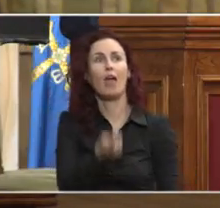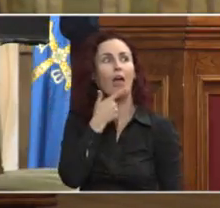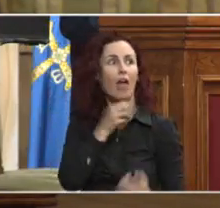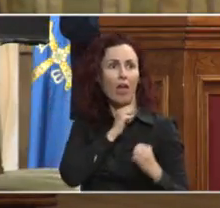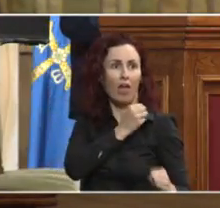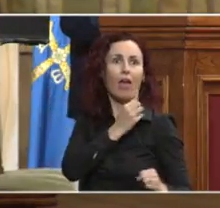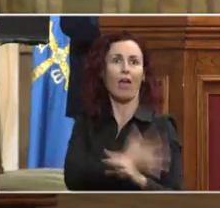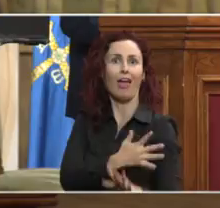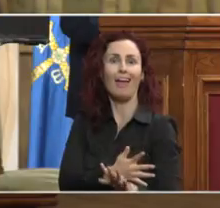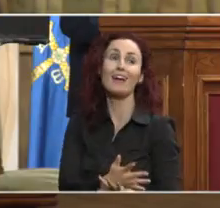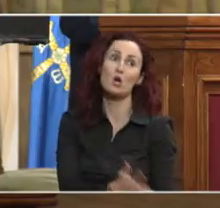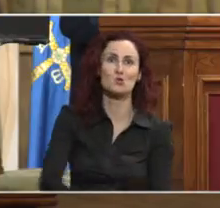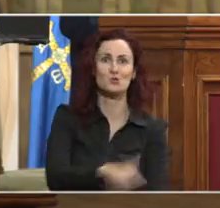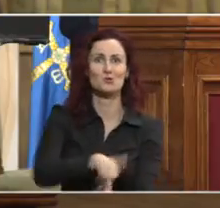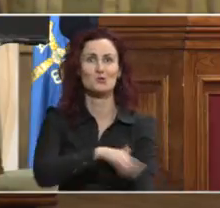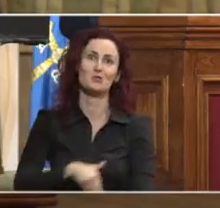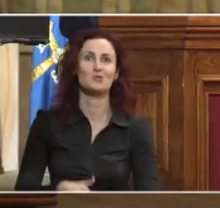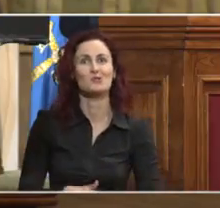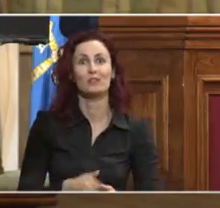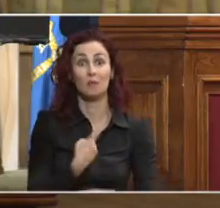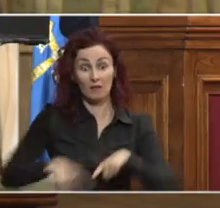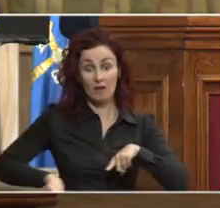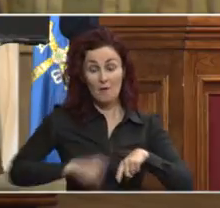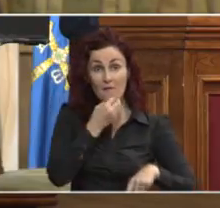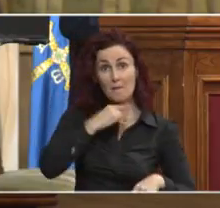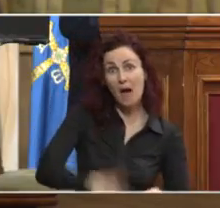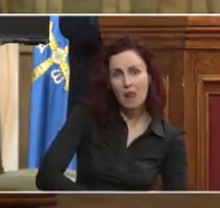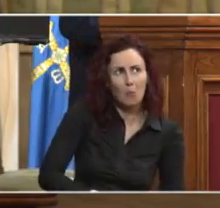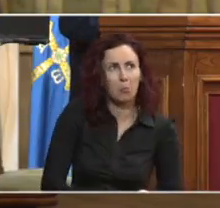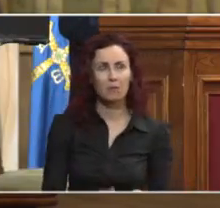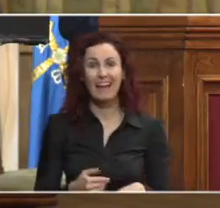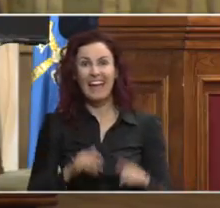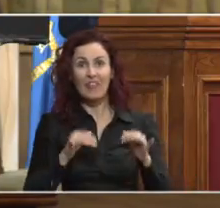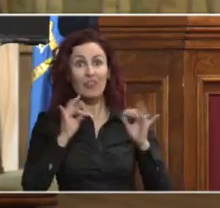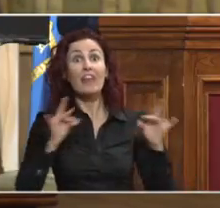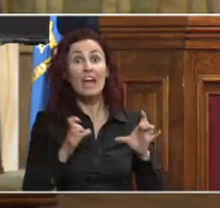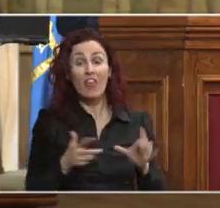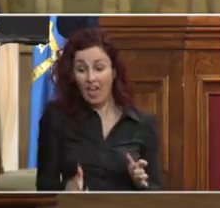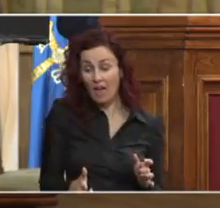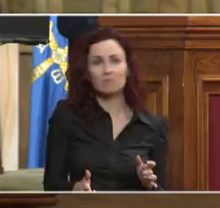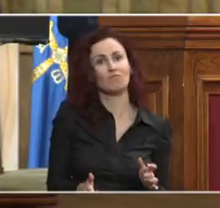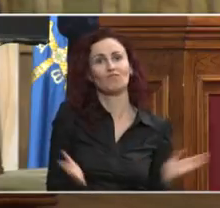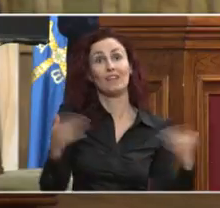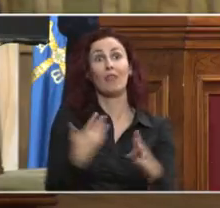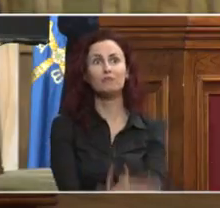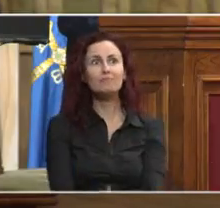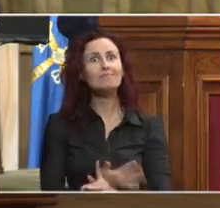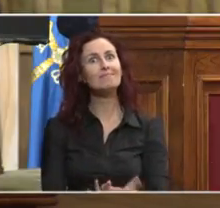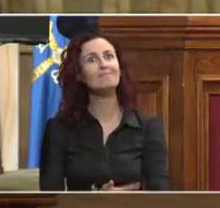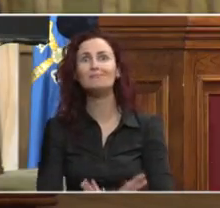en el sexo y en orgías. Ya no distinguen el mal del bien, ya no hay ley, ya no hay derecho. Solo sexo es lo que